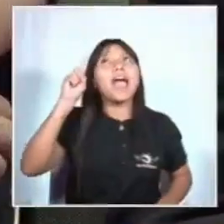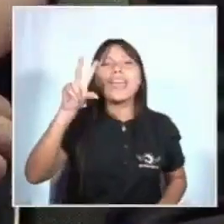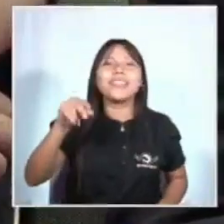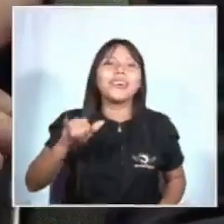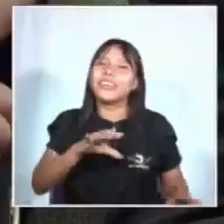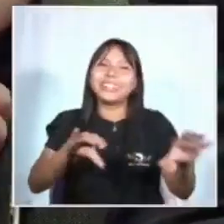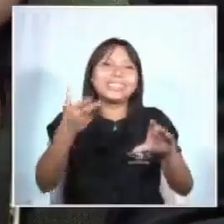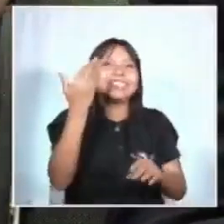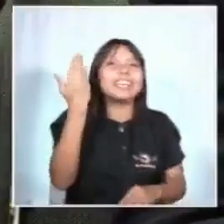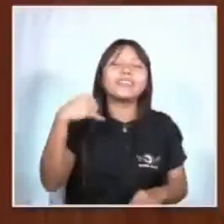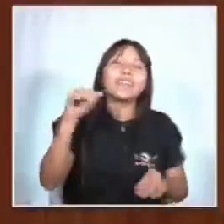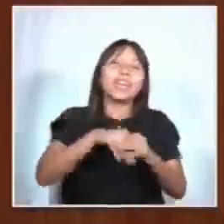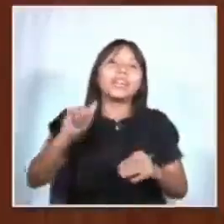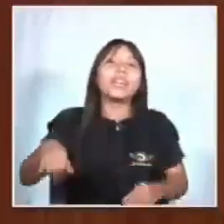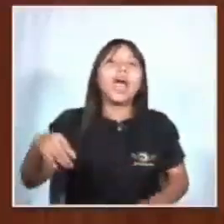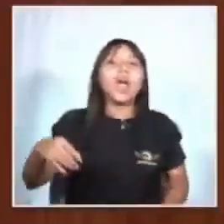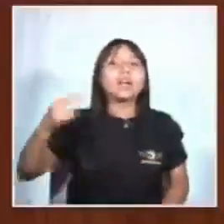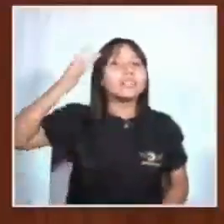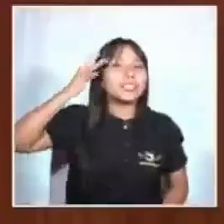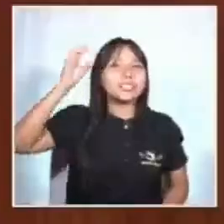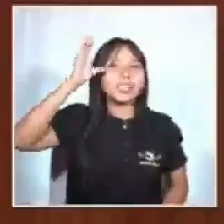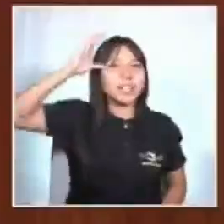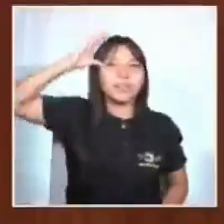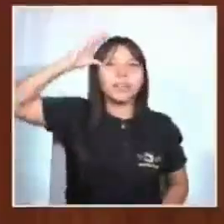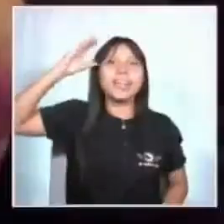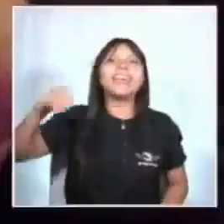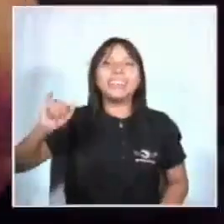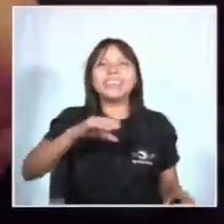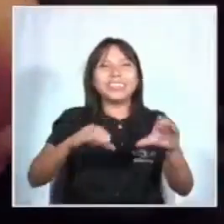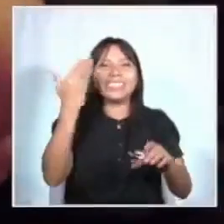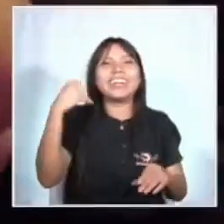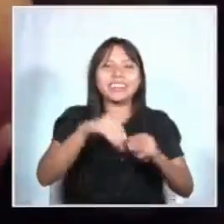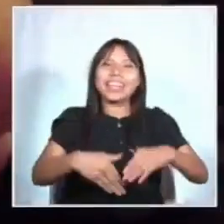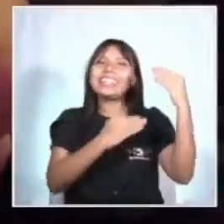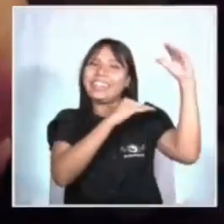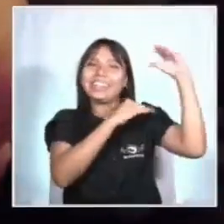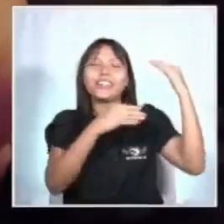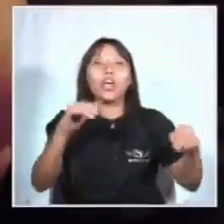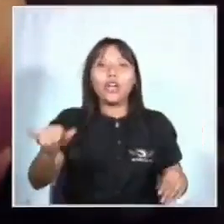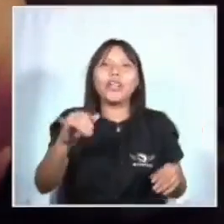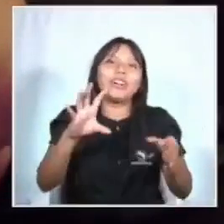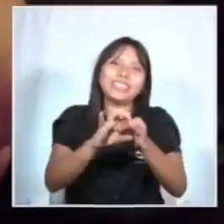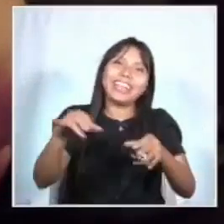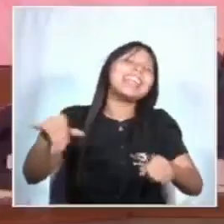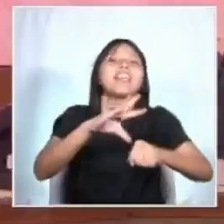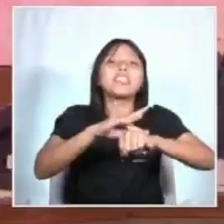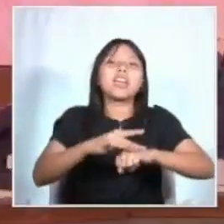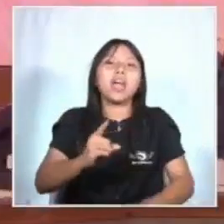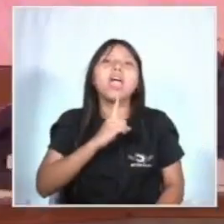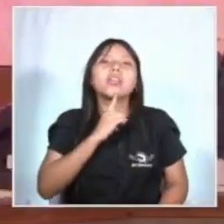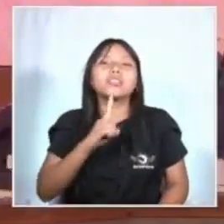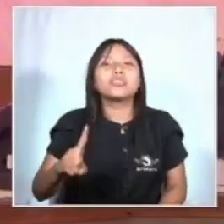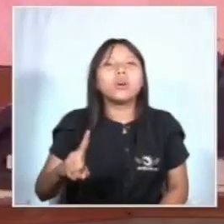en la China, ahí lo hicieron en Santa Cruz. Y los de esta tierra son rebeldes